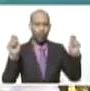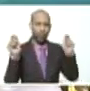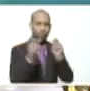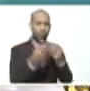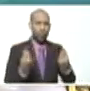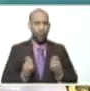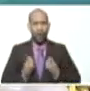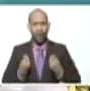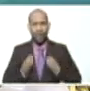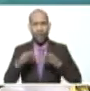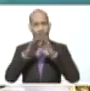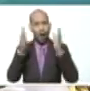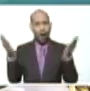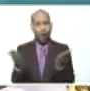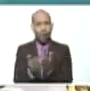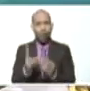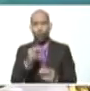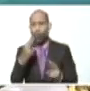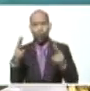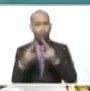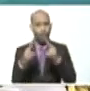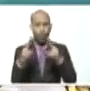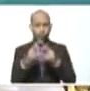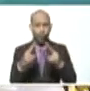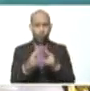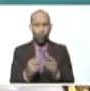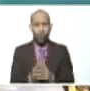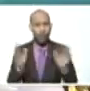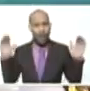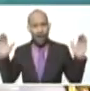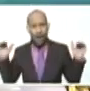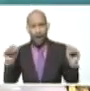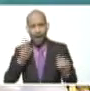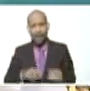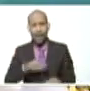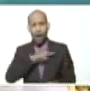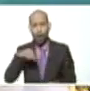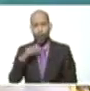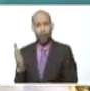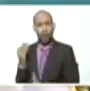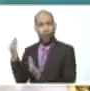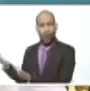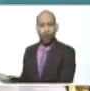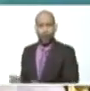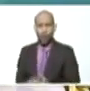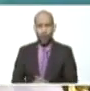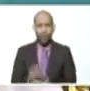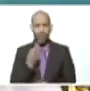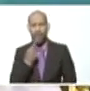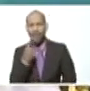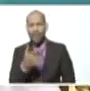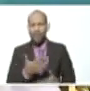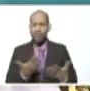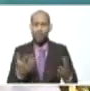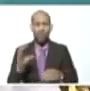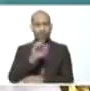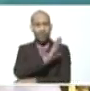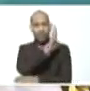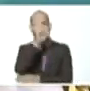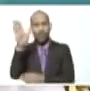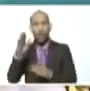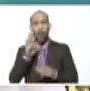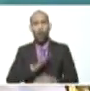vida que el mundo muchas veces no conoce. El ángel está a nuestro lado para decirnos que el cielo está